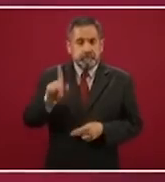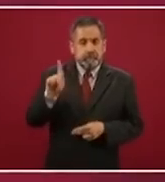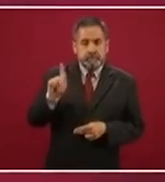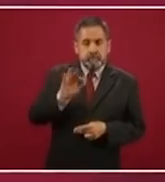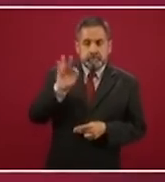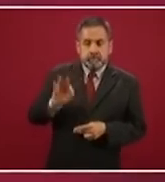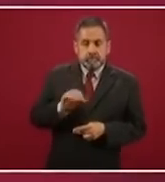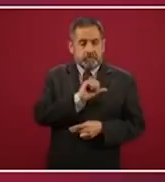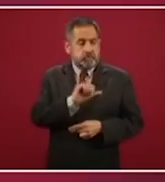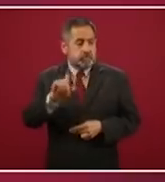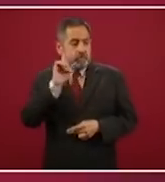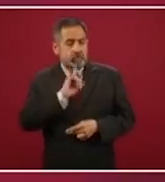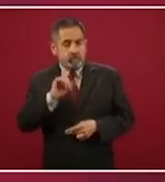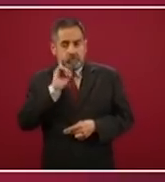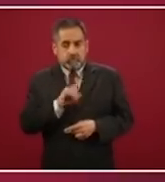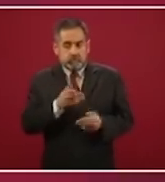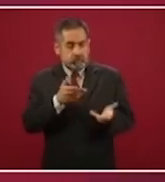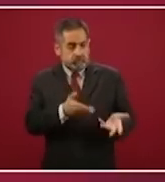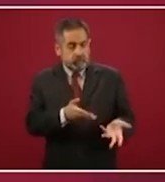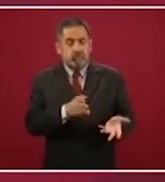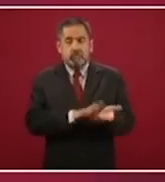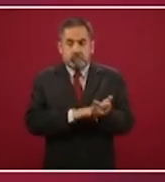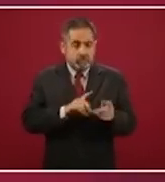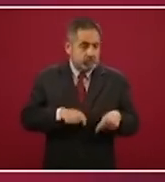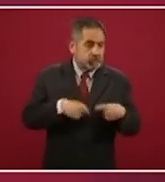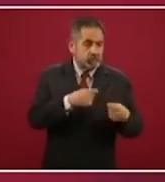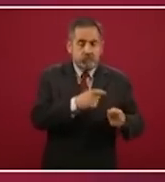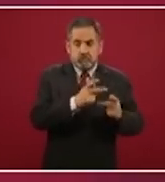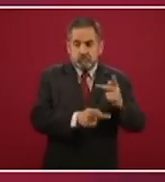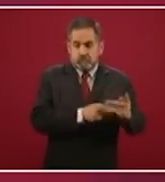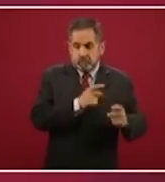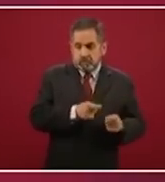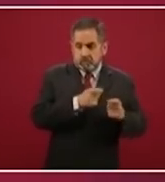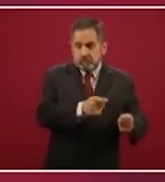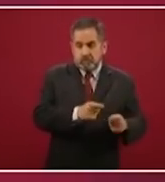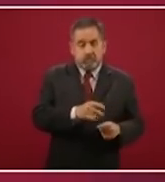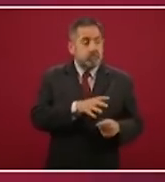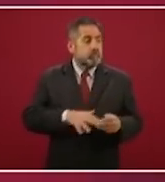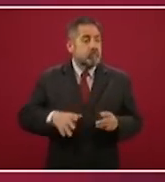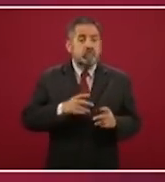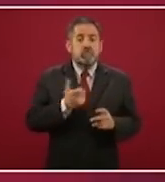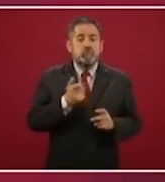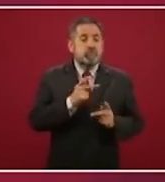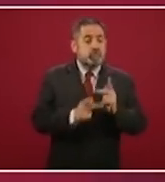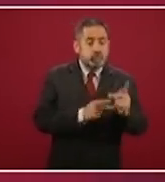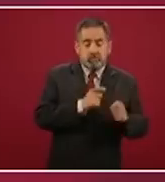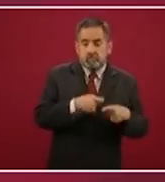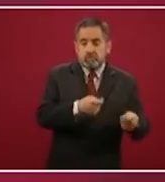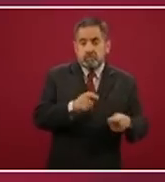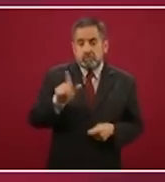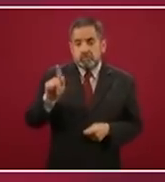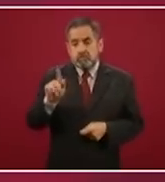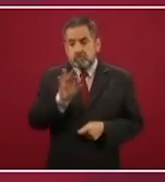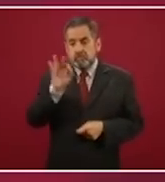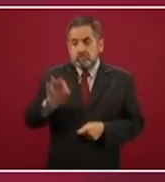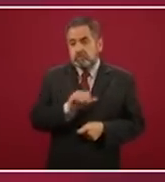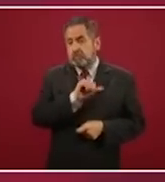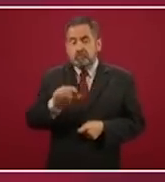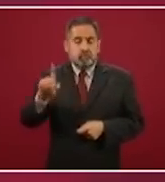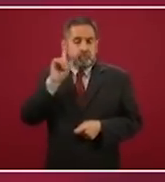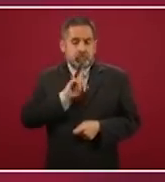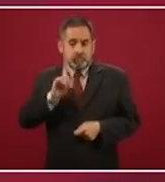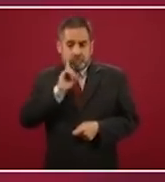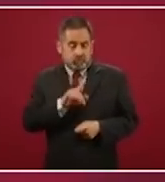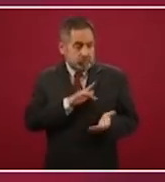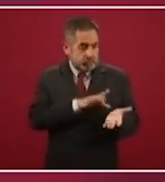de las mujeres tuvieron acceso a estos créditos, es decir, de todos los créditos que se dieron, 70% fueron para